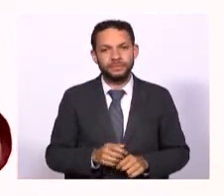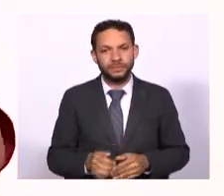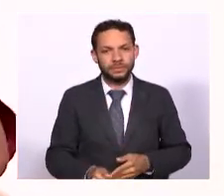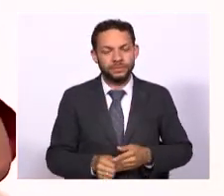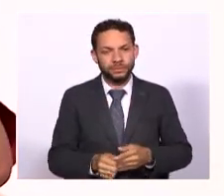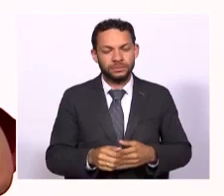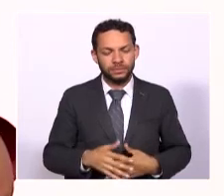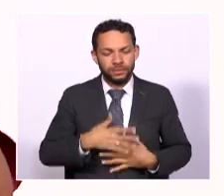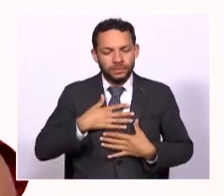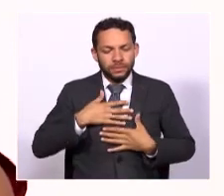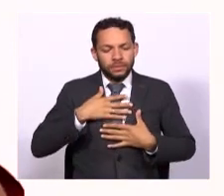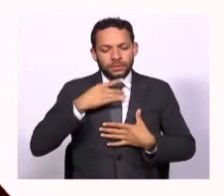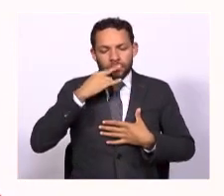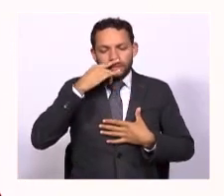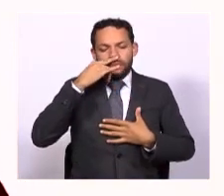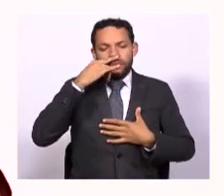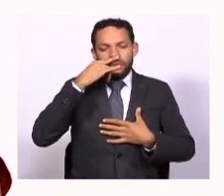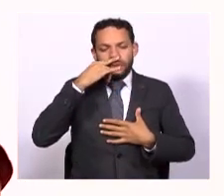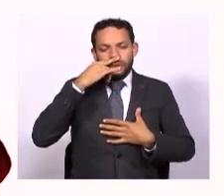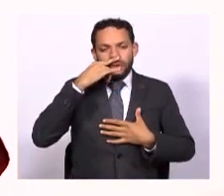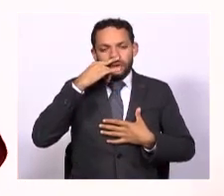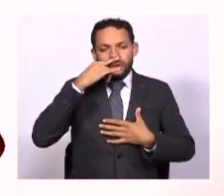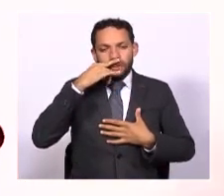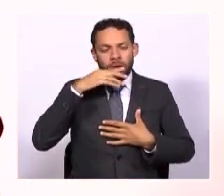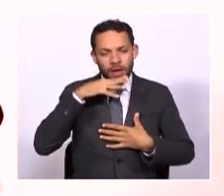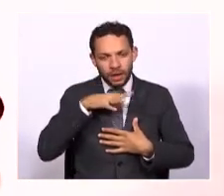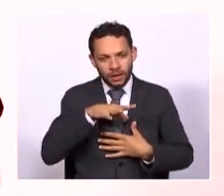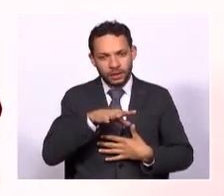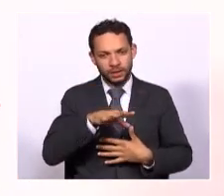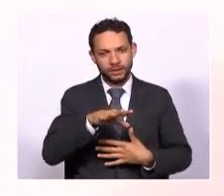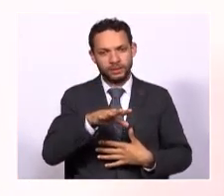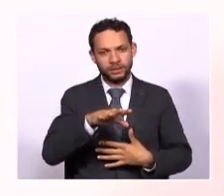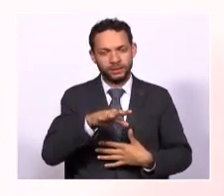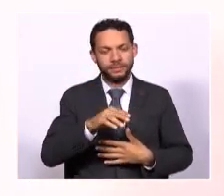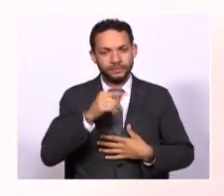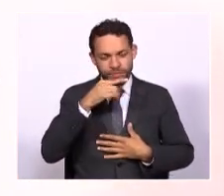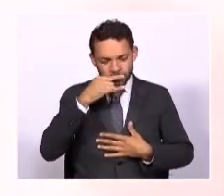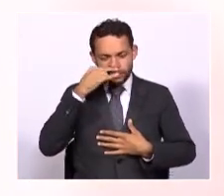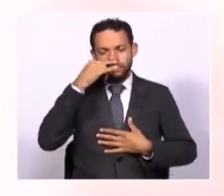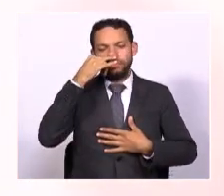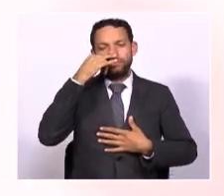Inhalo con la paciente y exhalo. Exhala.